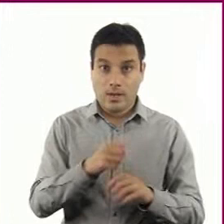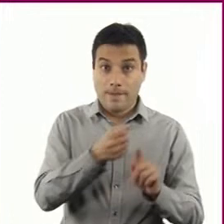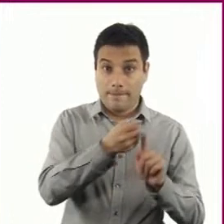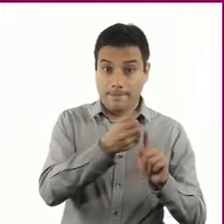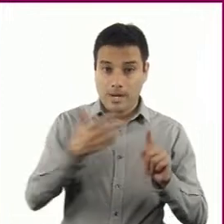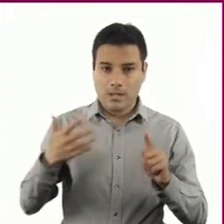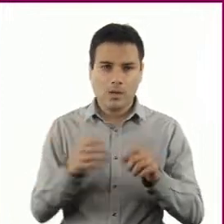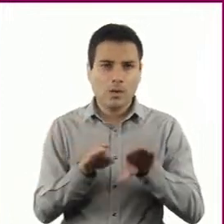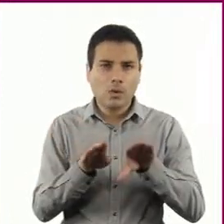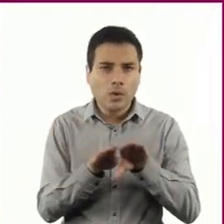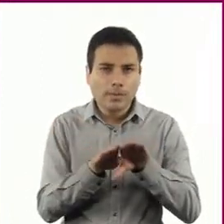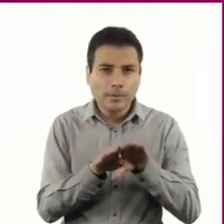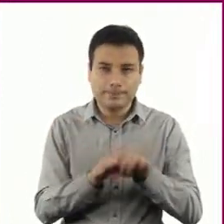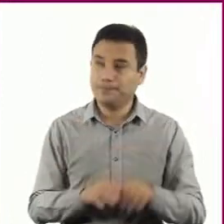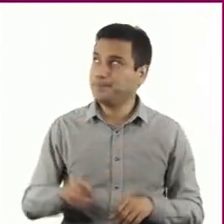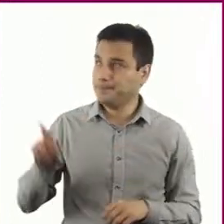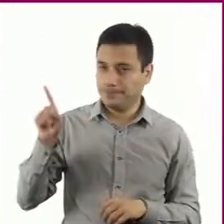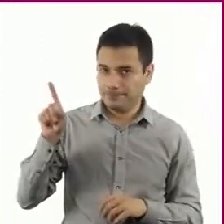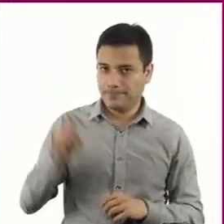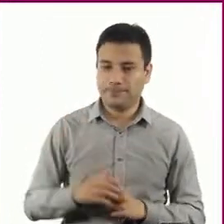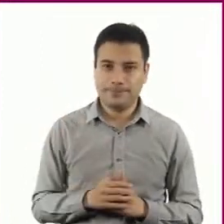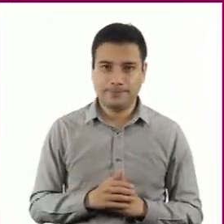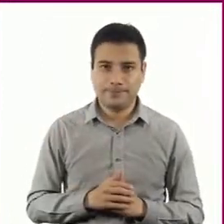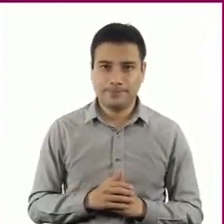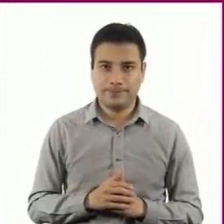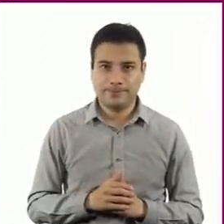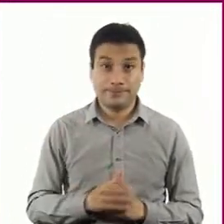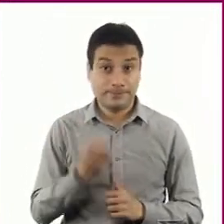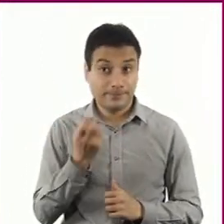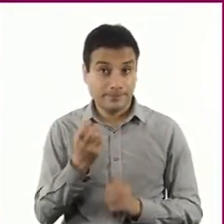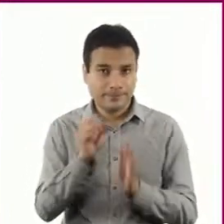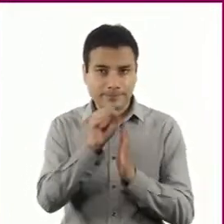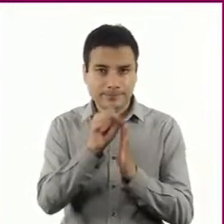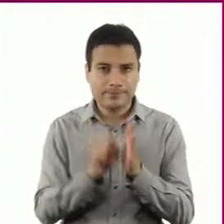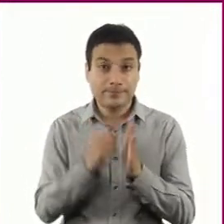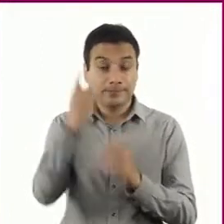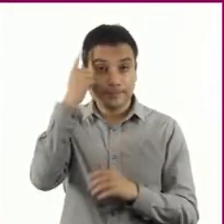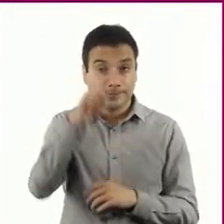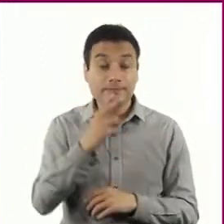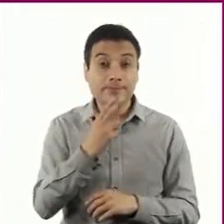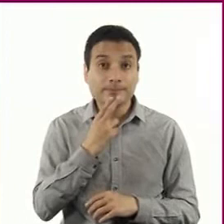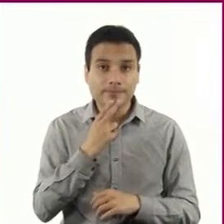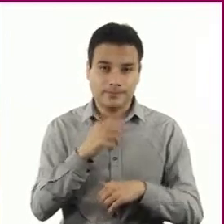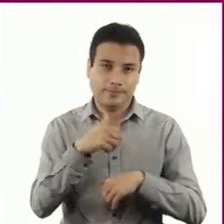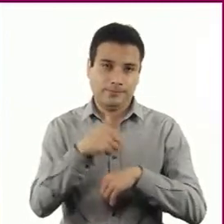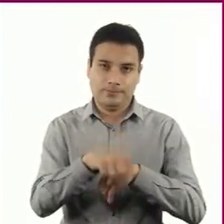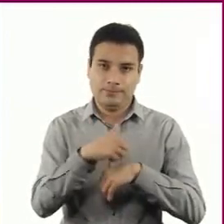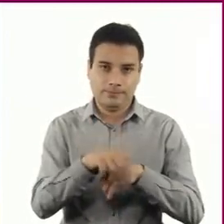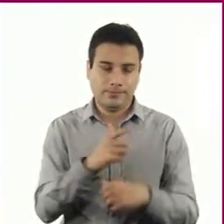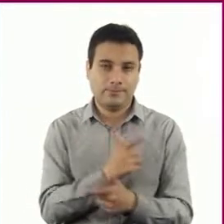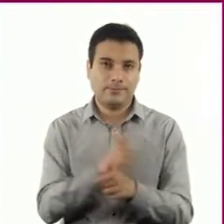se escribe así. Este sistema sirve para representar cualquier número.